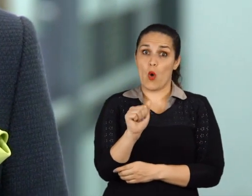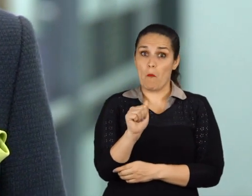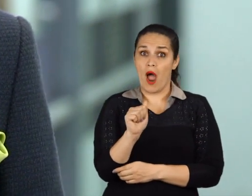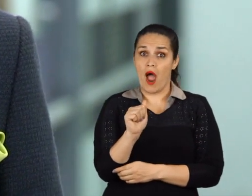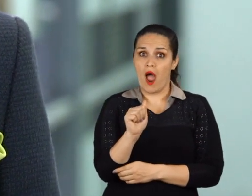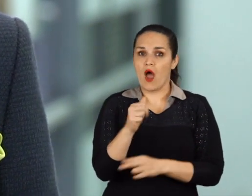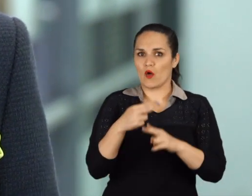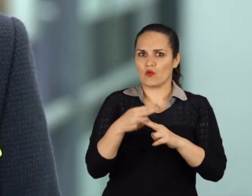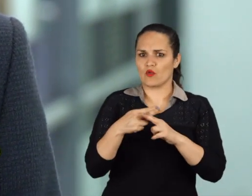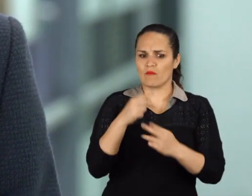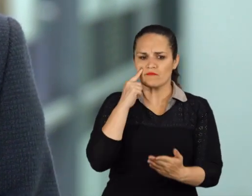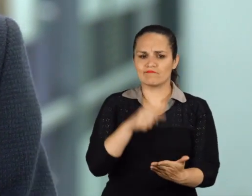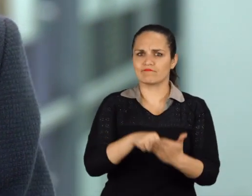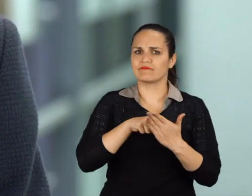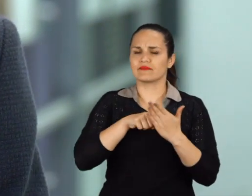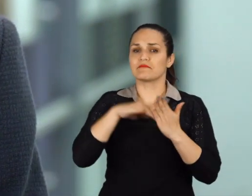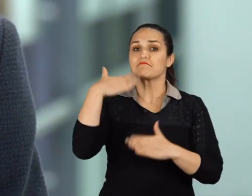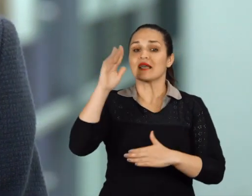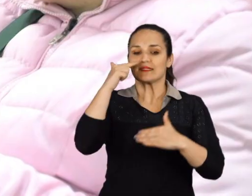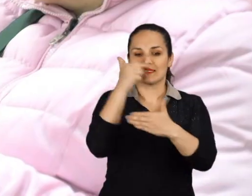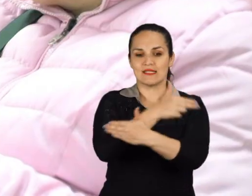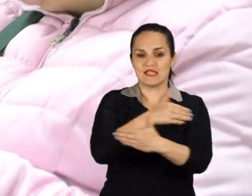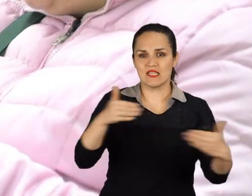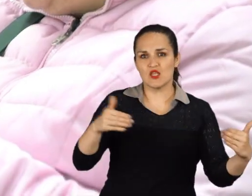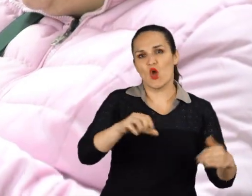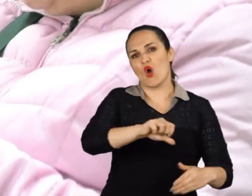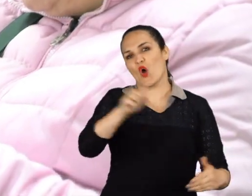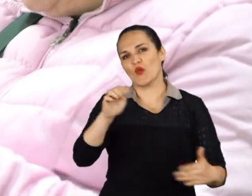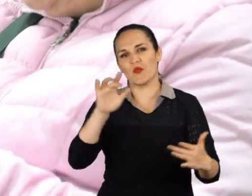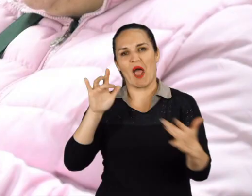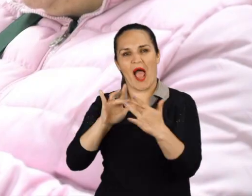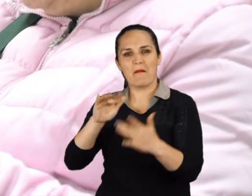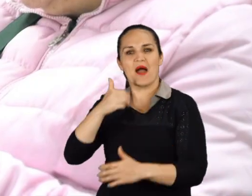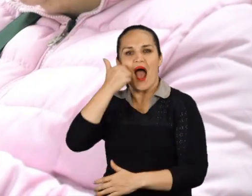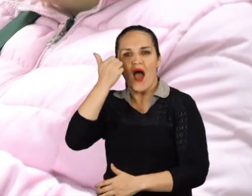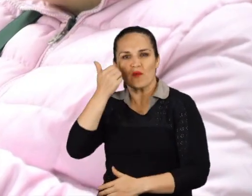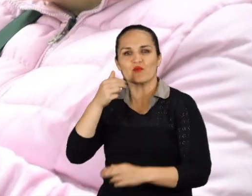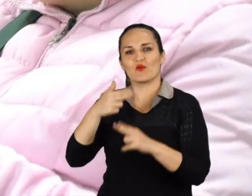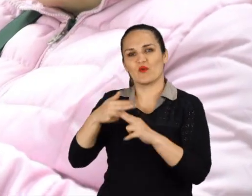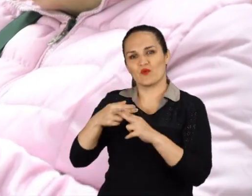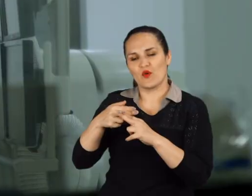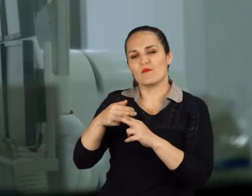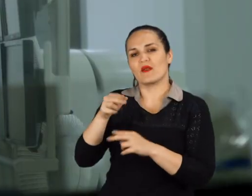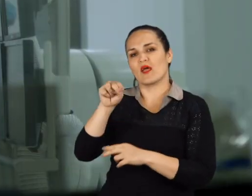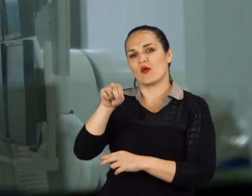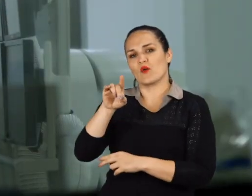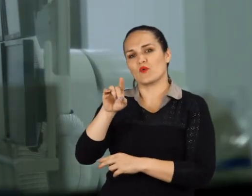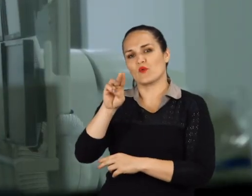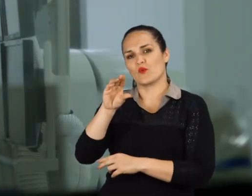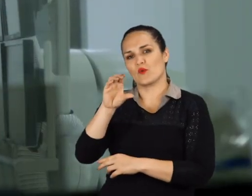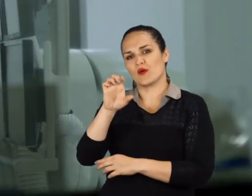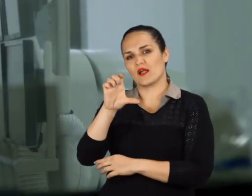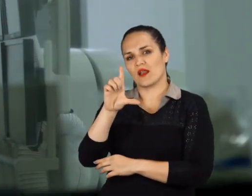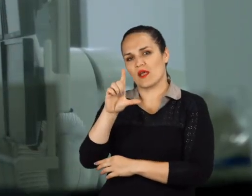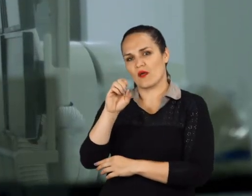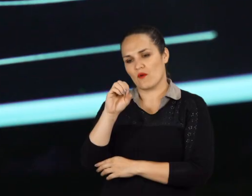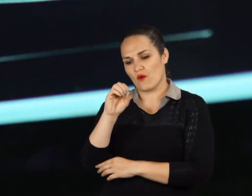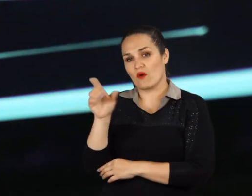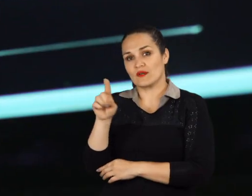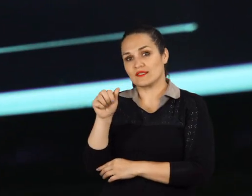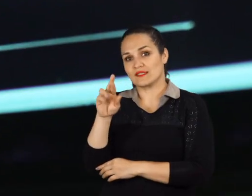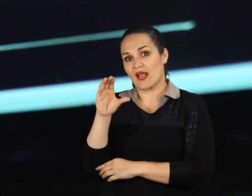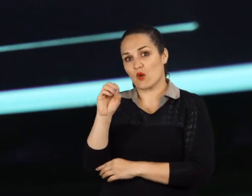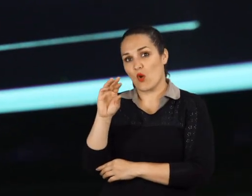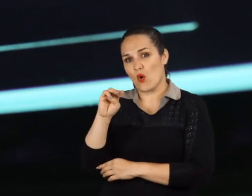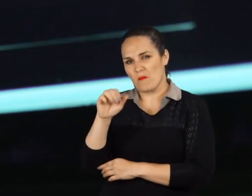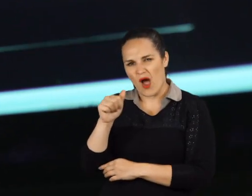son los tumores que son frecuentes, más frecuentes en los niños, y hay otros tumores que se presentan más en la edad adulta, como el condrosarcoma o el mieloma múltiple,